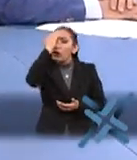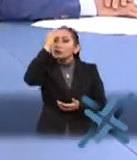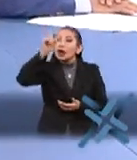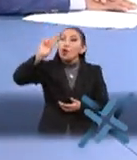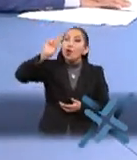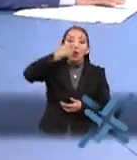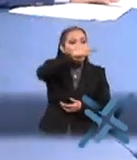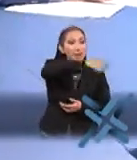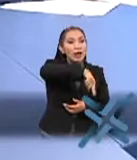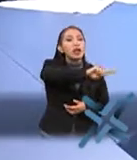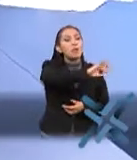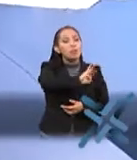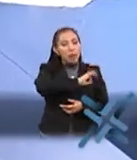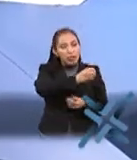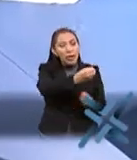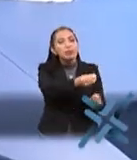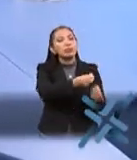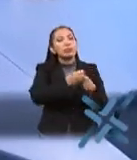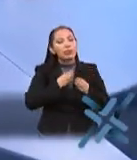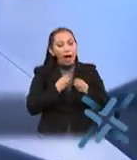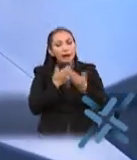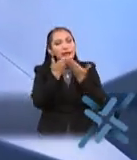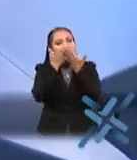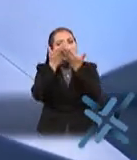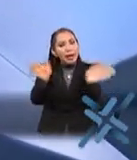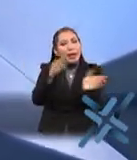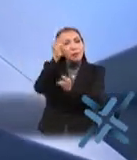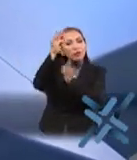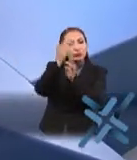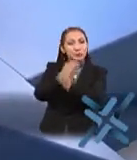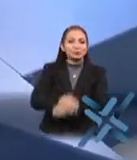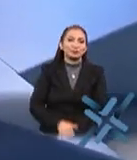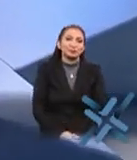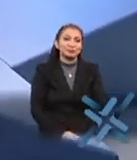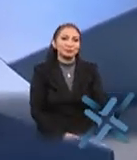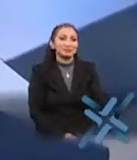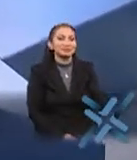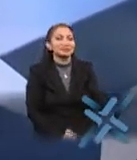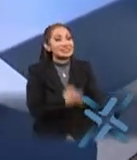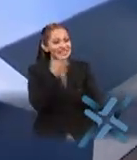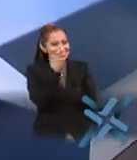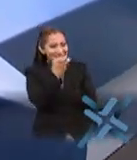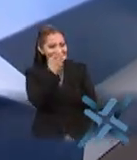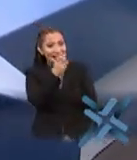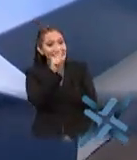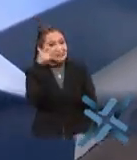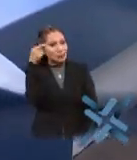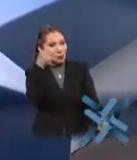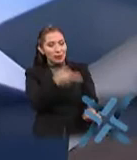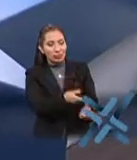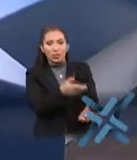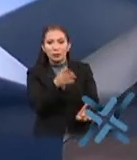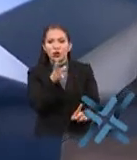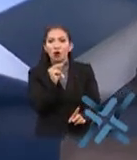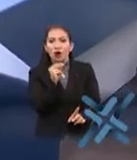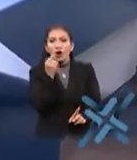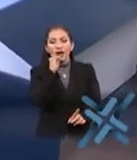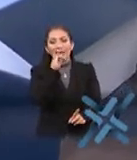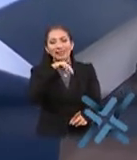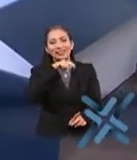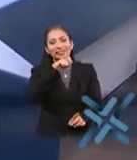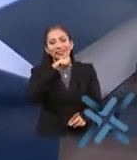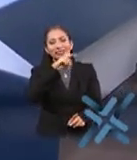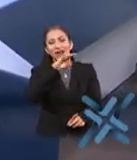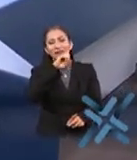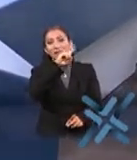nuestras universidades nos pueden brindar y abrir las puertas al mundo. Claro. Precisamente este es el objetivo, no solo de Interfaz, de esta